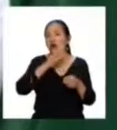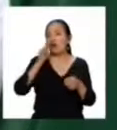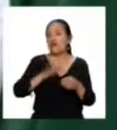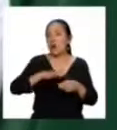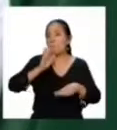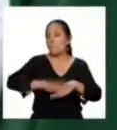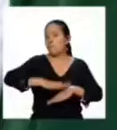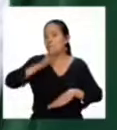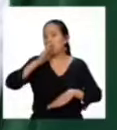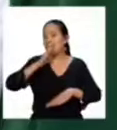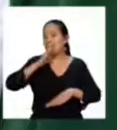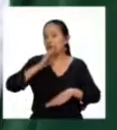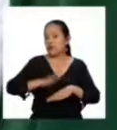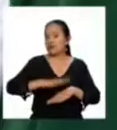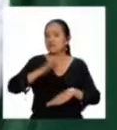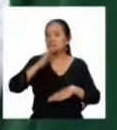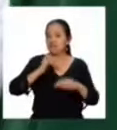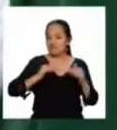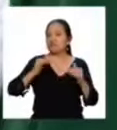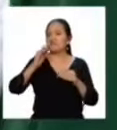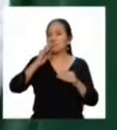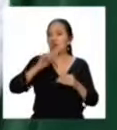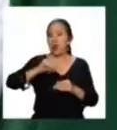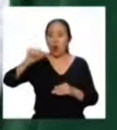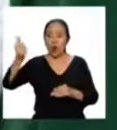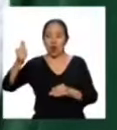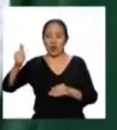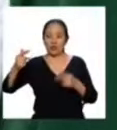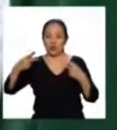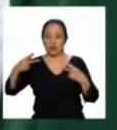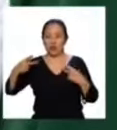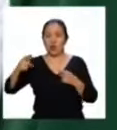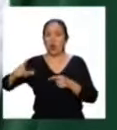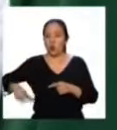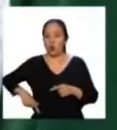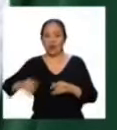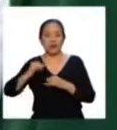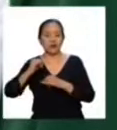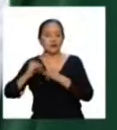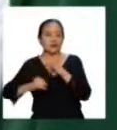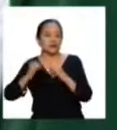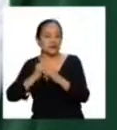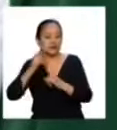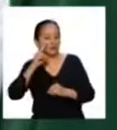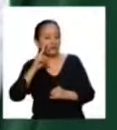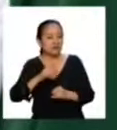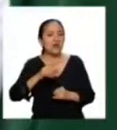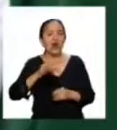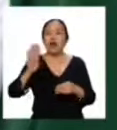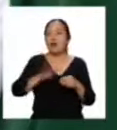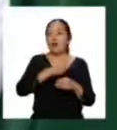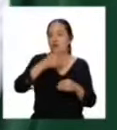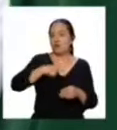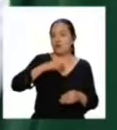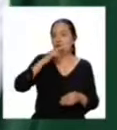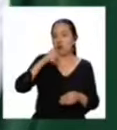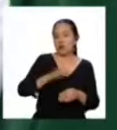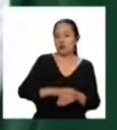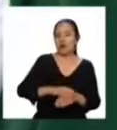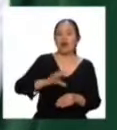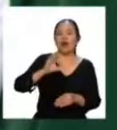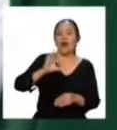alta de diversas agencias internacionales. Destaco la agencia calificadora